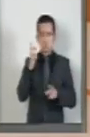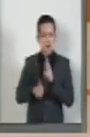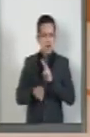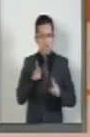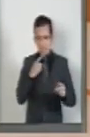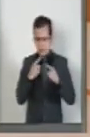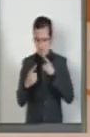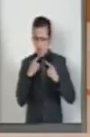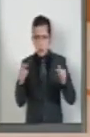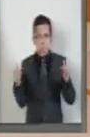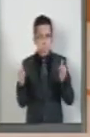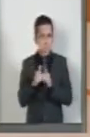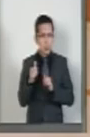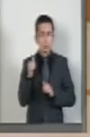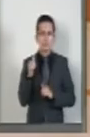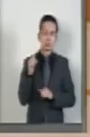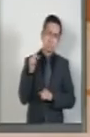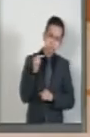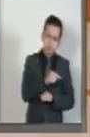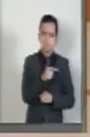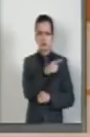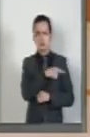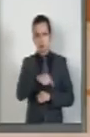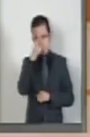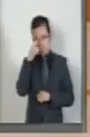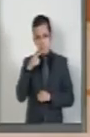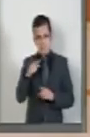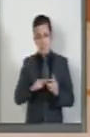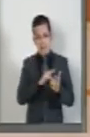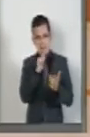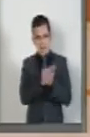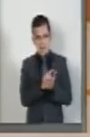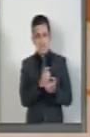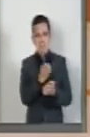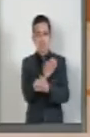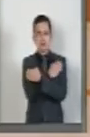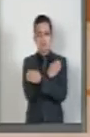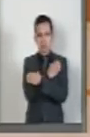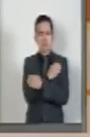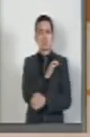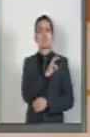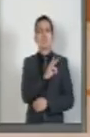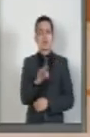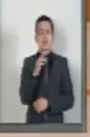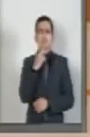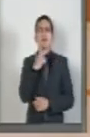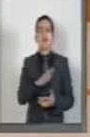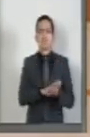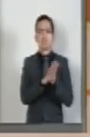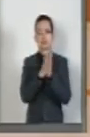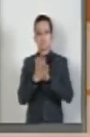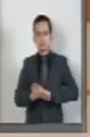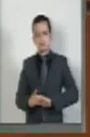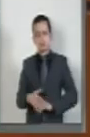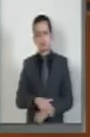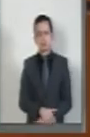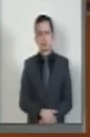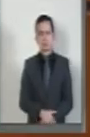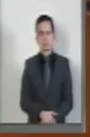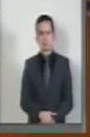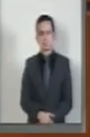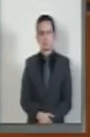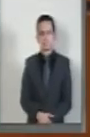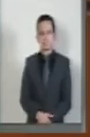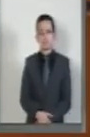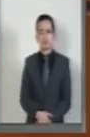que la reforma educativa, que no lo es, pueda hacerlo. Y en